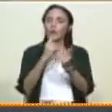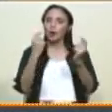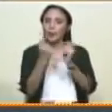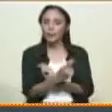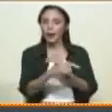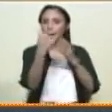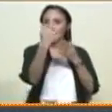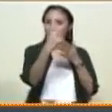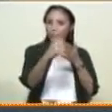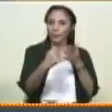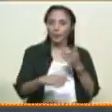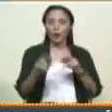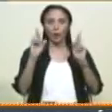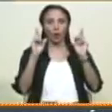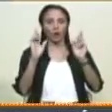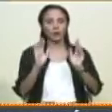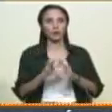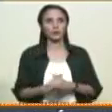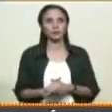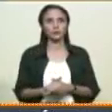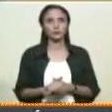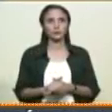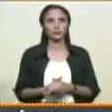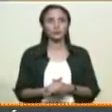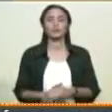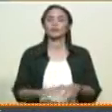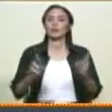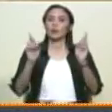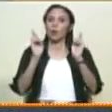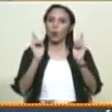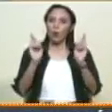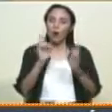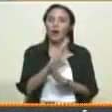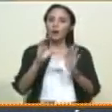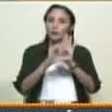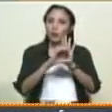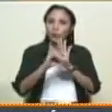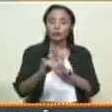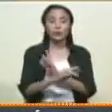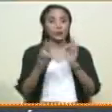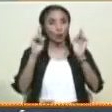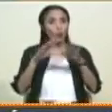Ojalá surgiera. Y ojalá esta Asamblea Nacional Constituyente sirva para eso.